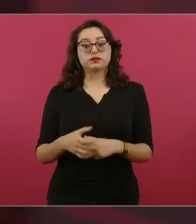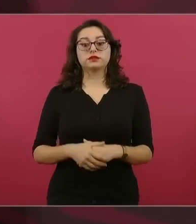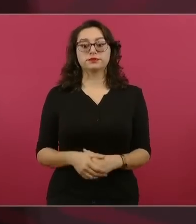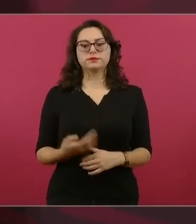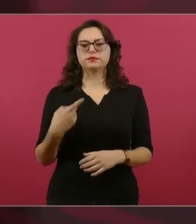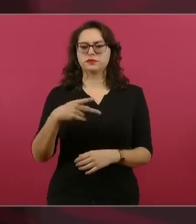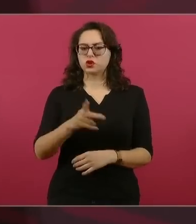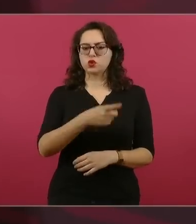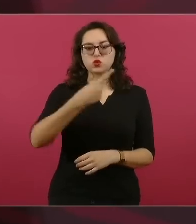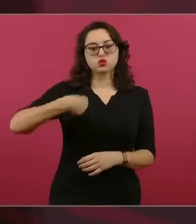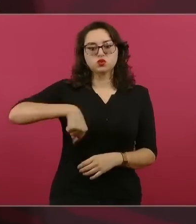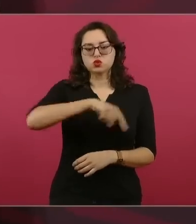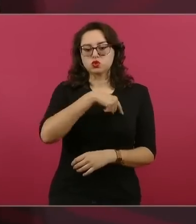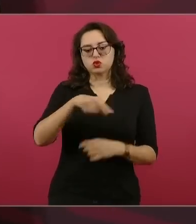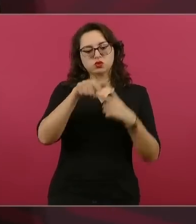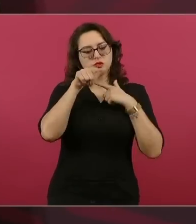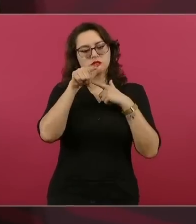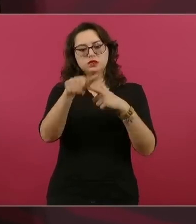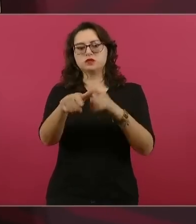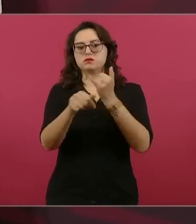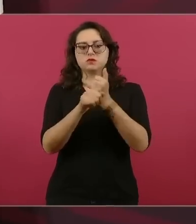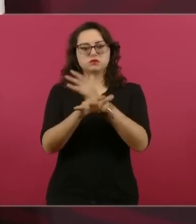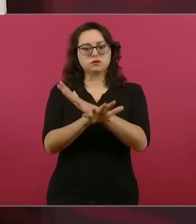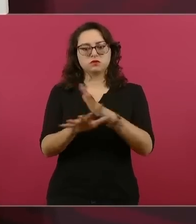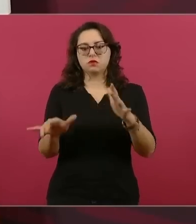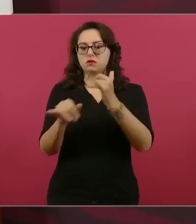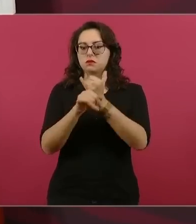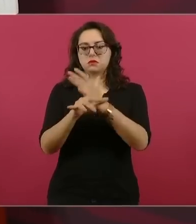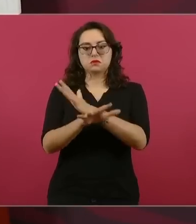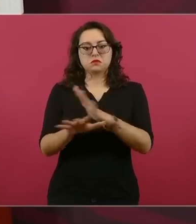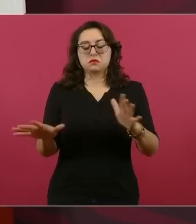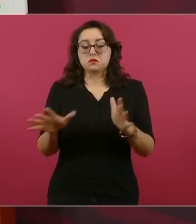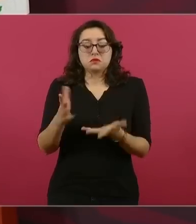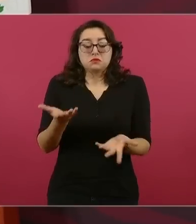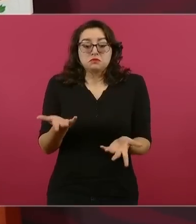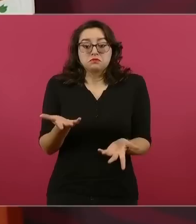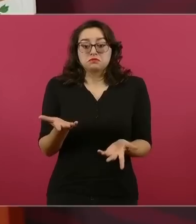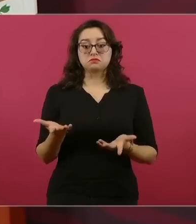informando a la gente. No hay más que informar.